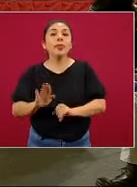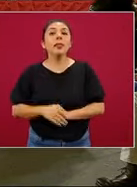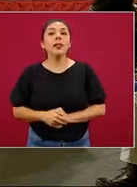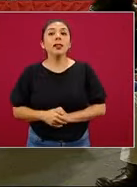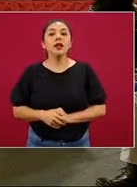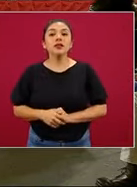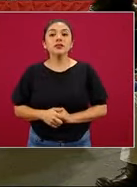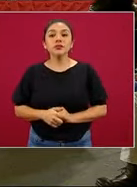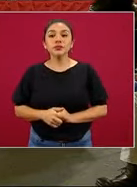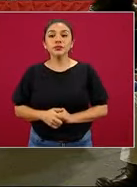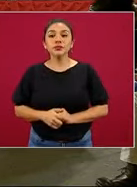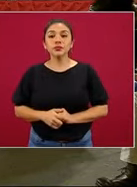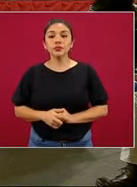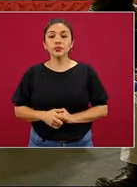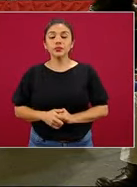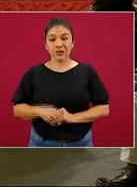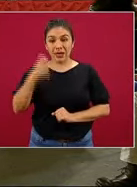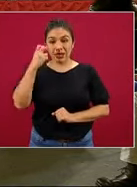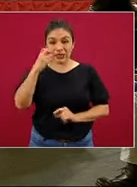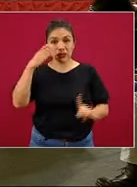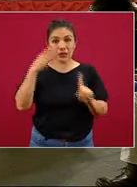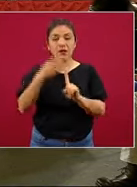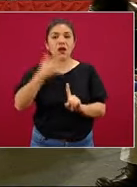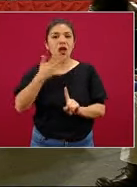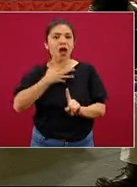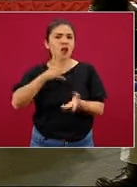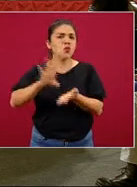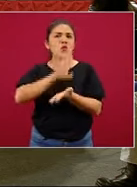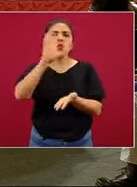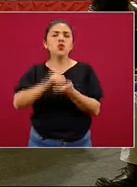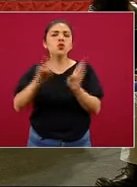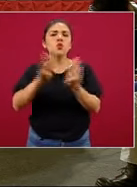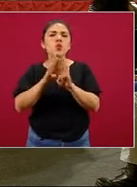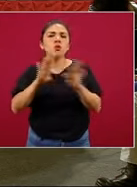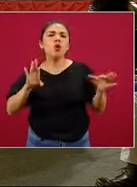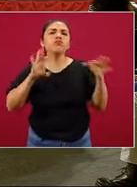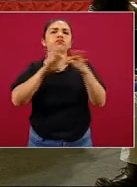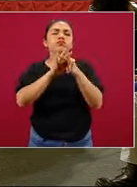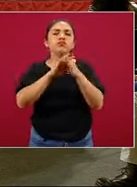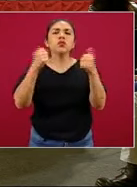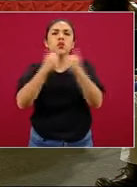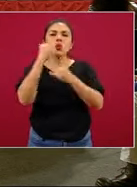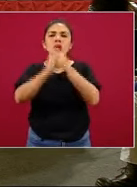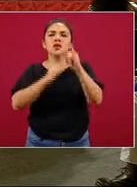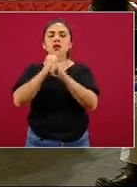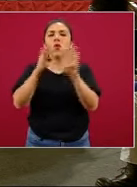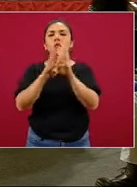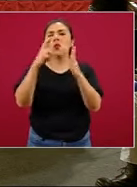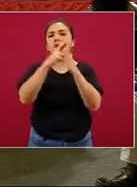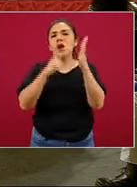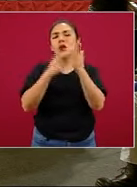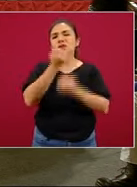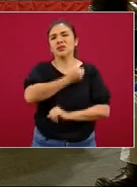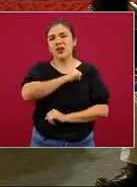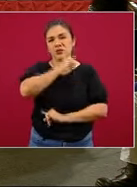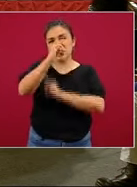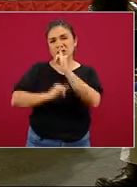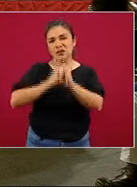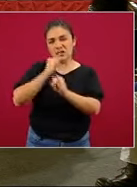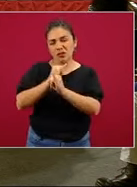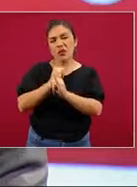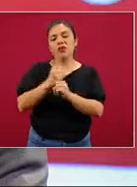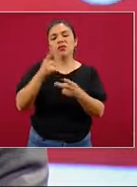y en este componente tenemos toda la vinculación internacional a través del mecanismo del Reglamento Sanitario Internacional,